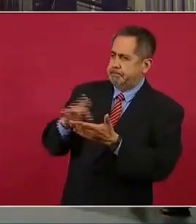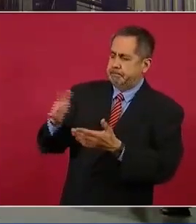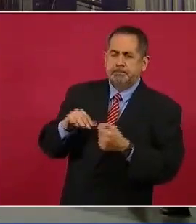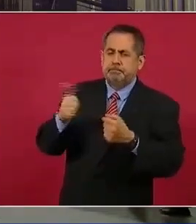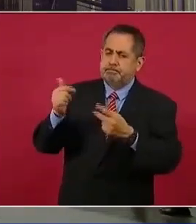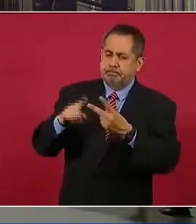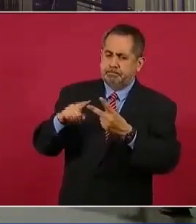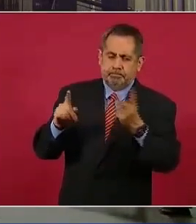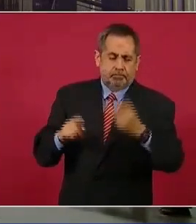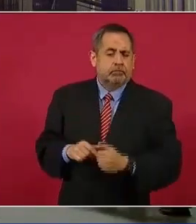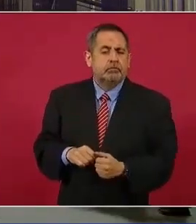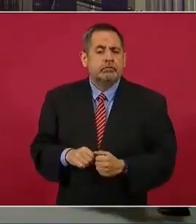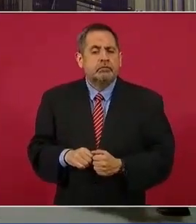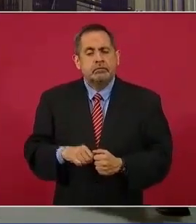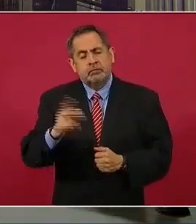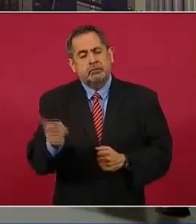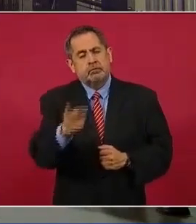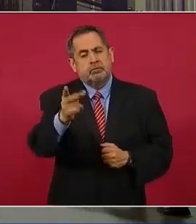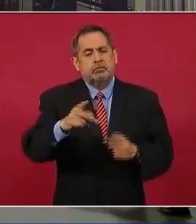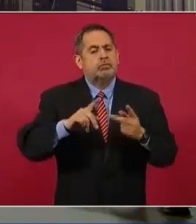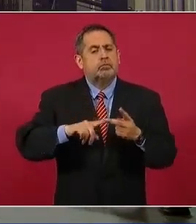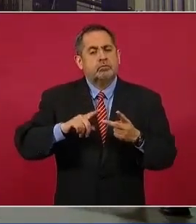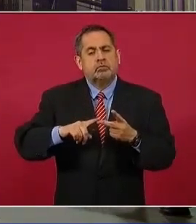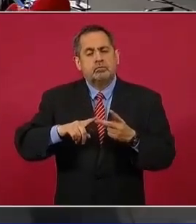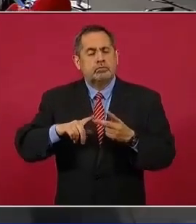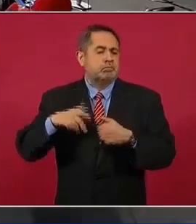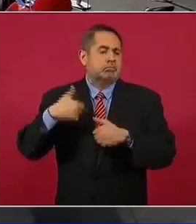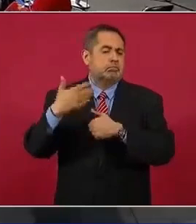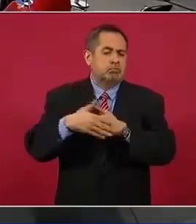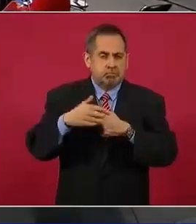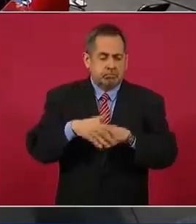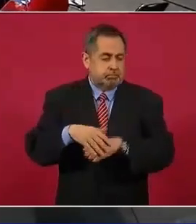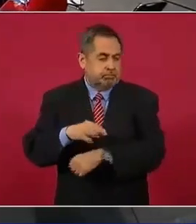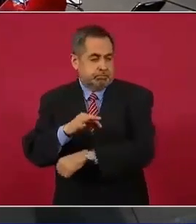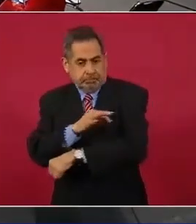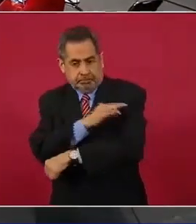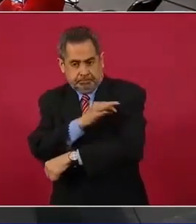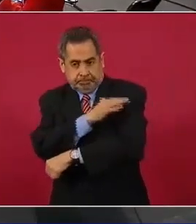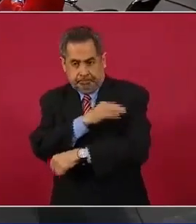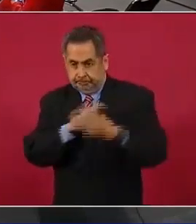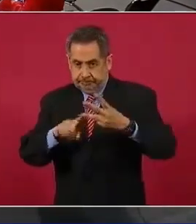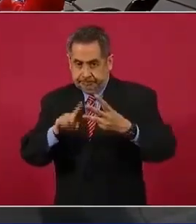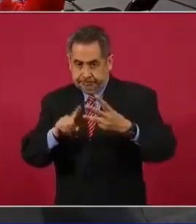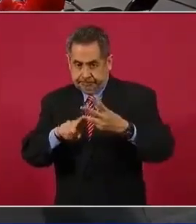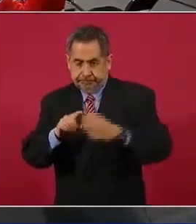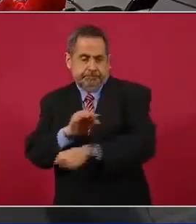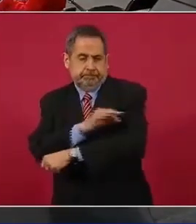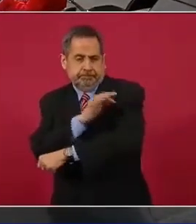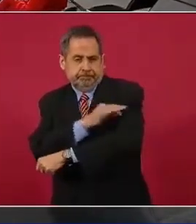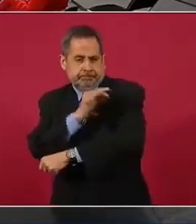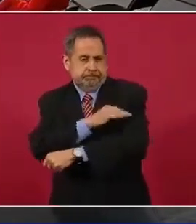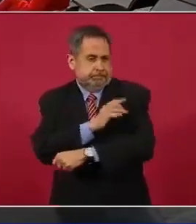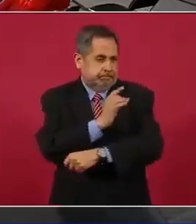Otro tema, presidente, preguntarle, cuando ya se termine la aplicación de las dosis de refuerzo de la vacuna para los